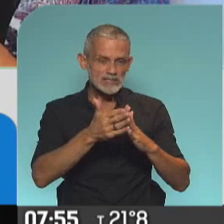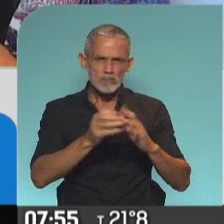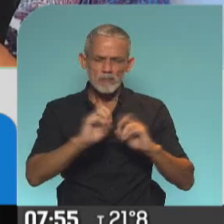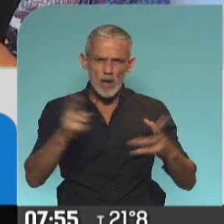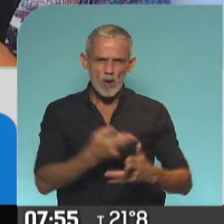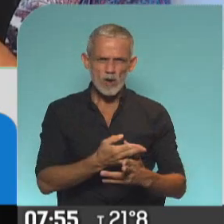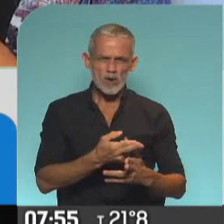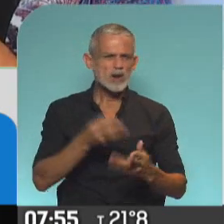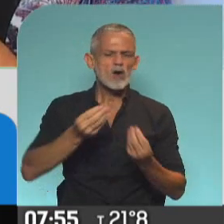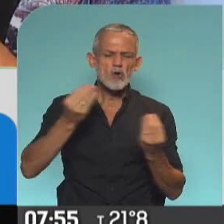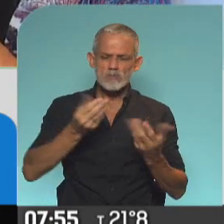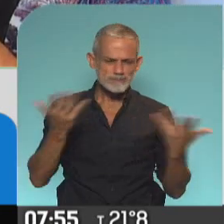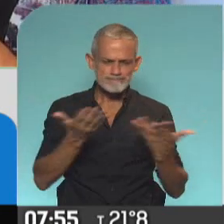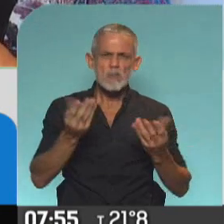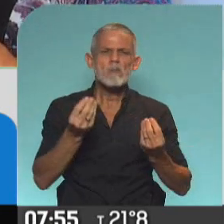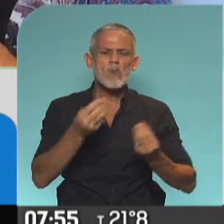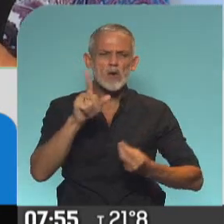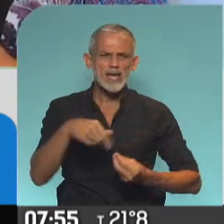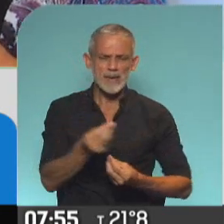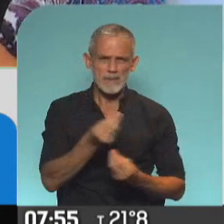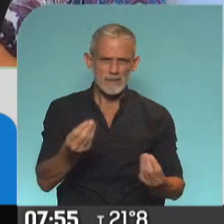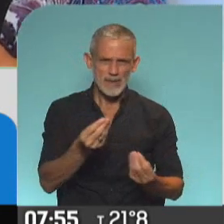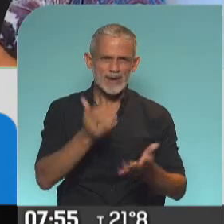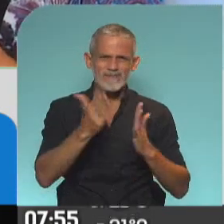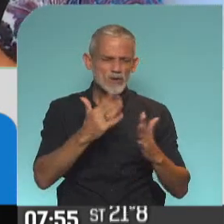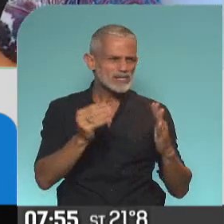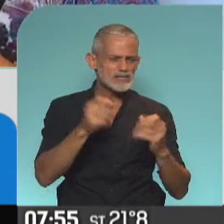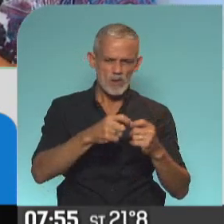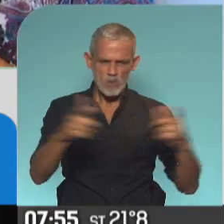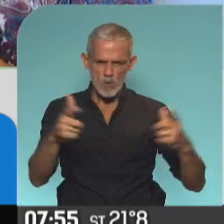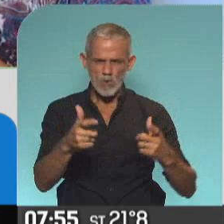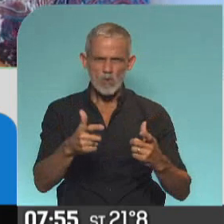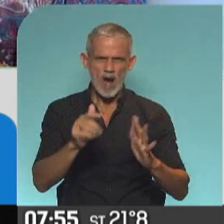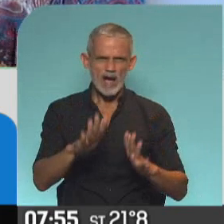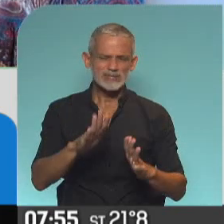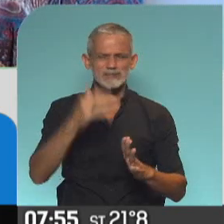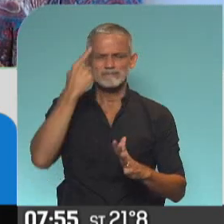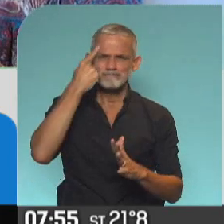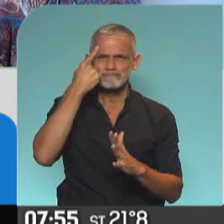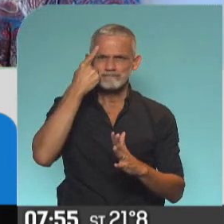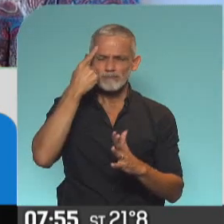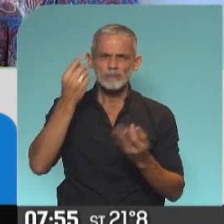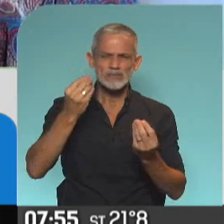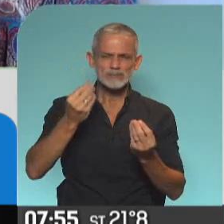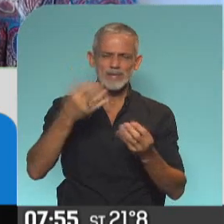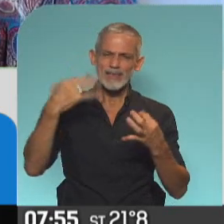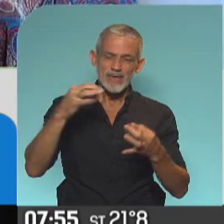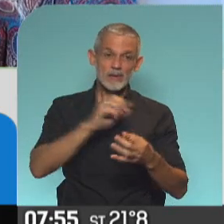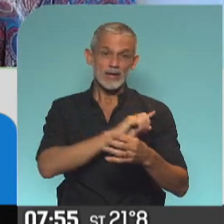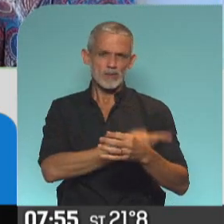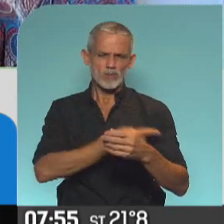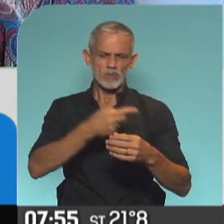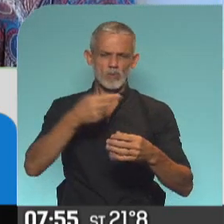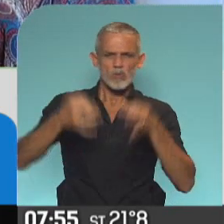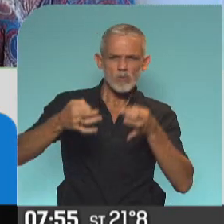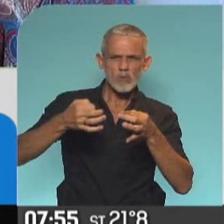recrudece. ¿Cómo se puede explicar este fenómeno? ¿Se puede pensar entonces en una reforma judicial